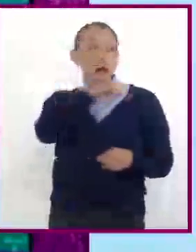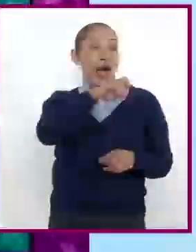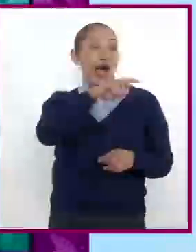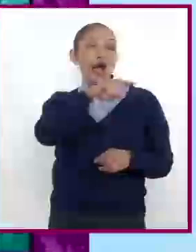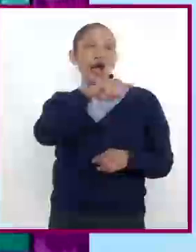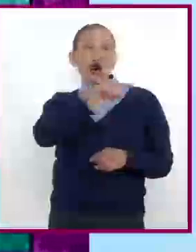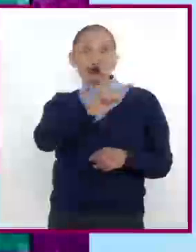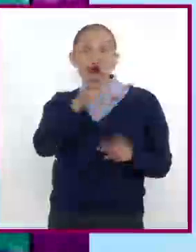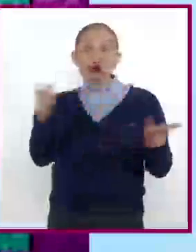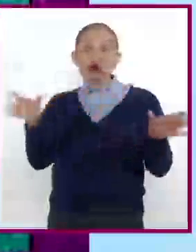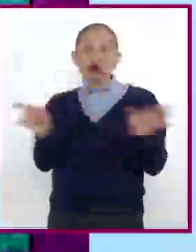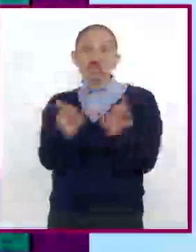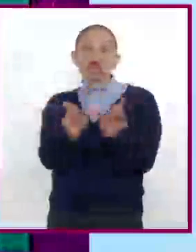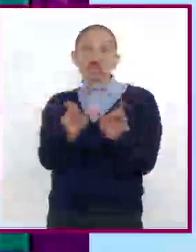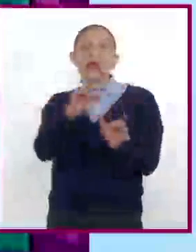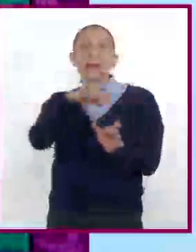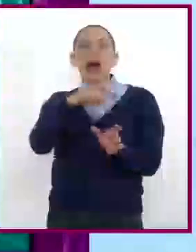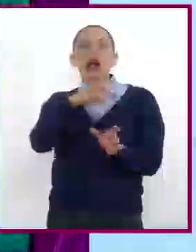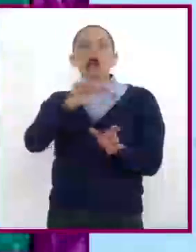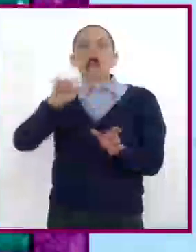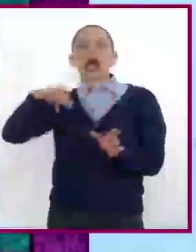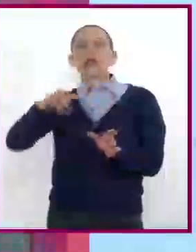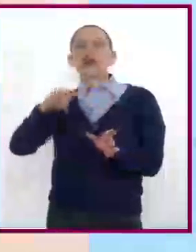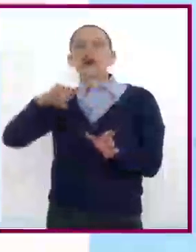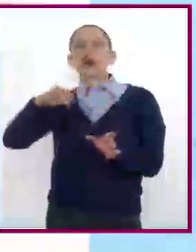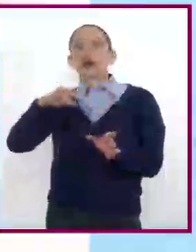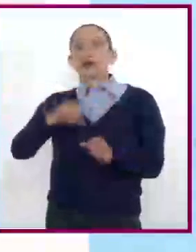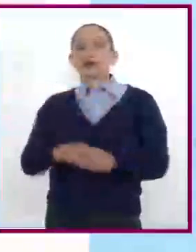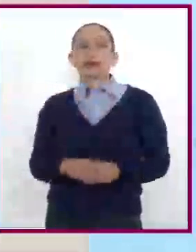Marcos, pues decidieron ponerme Marcos Antonio.